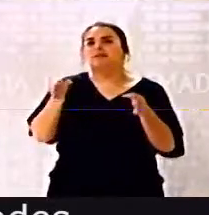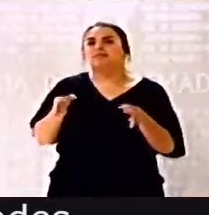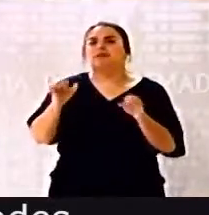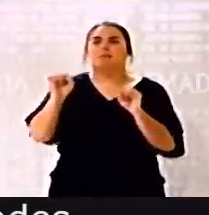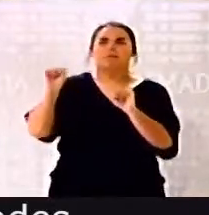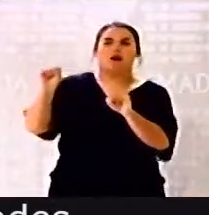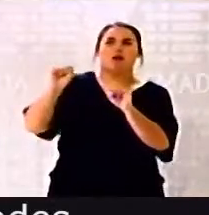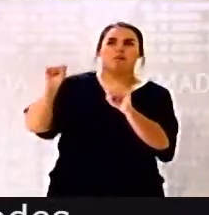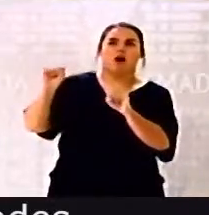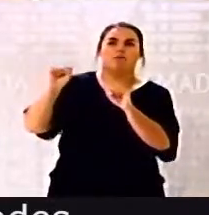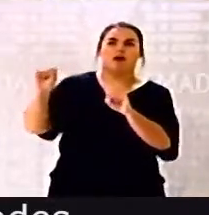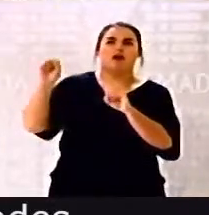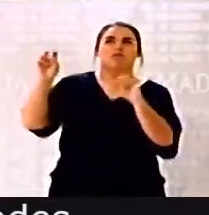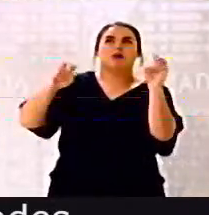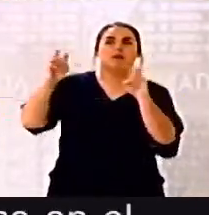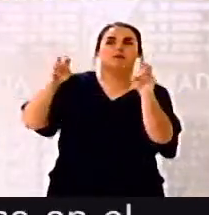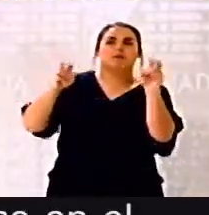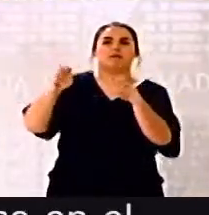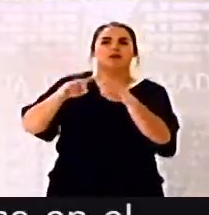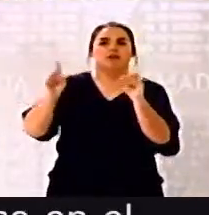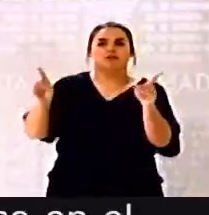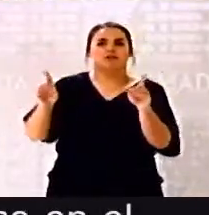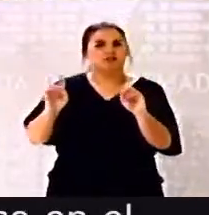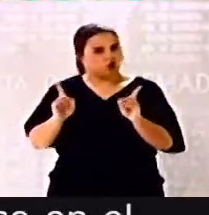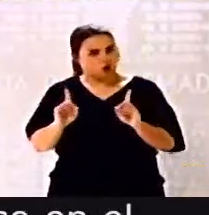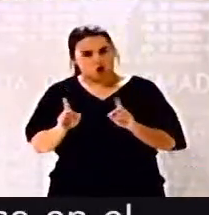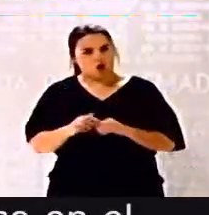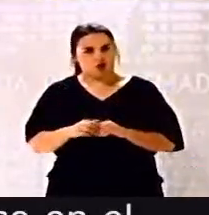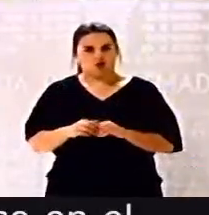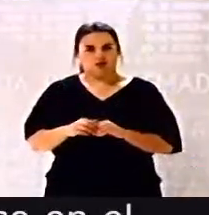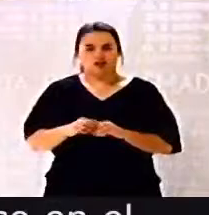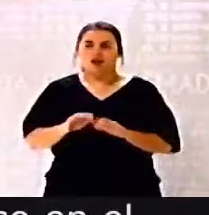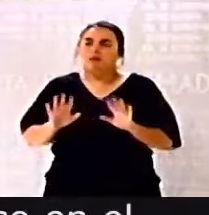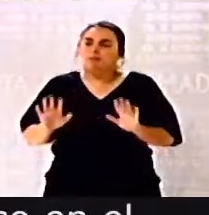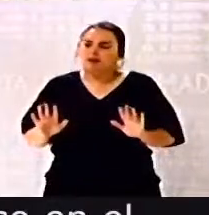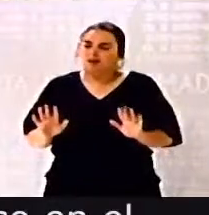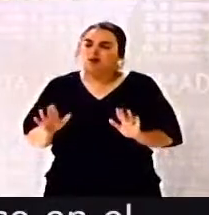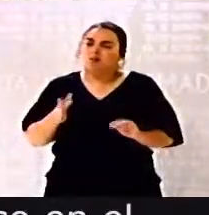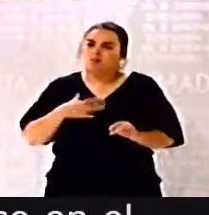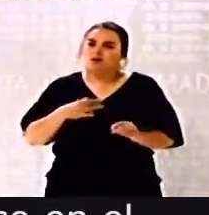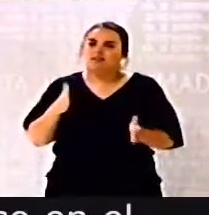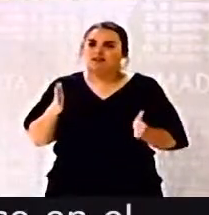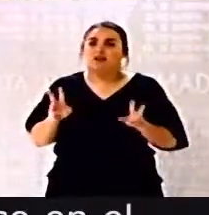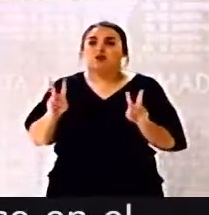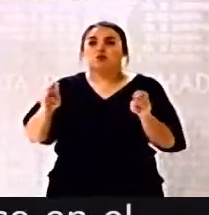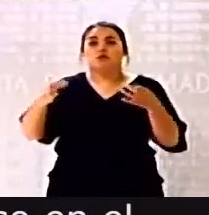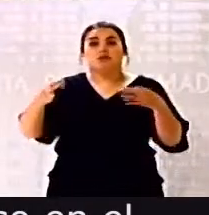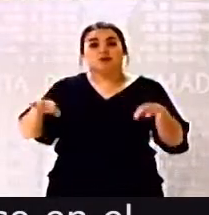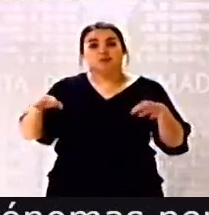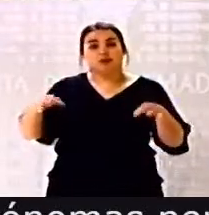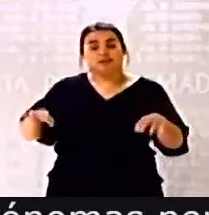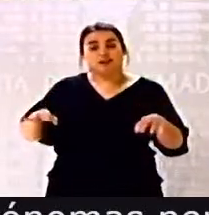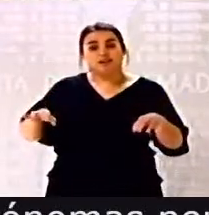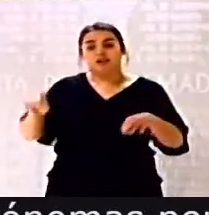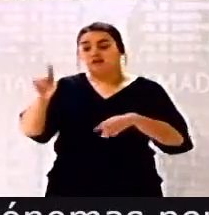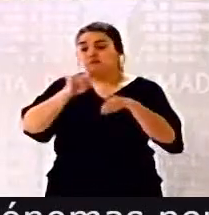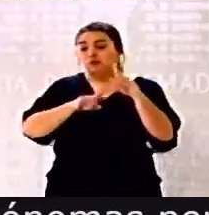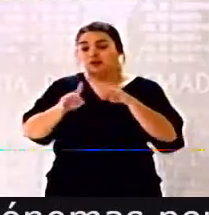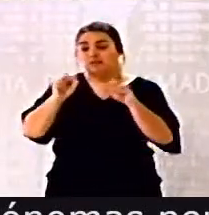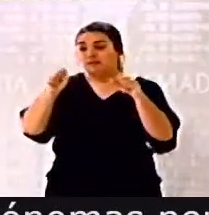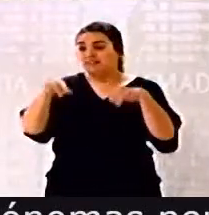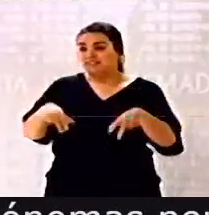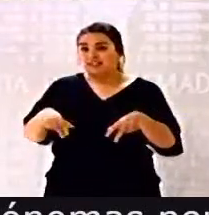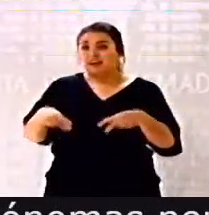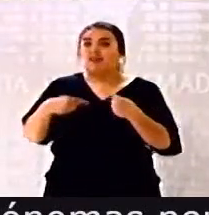rechazo de que venga gente de otras comunidades autónomas, no. Pero podemos llegar al periodo de nueva normalidad sin ningún tipo de problema